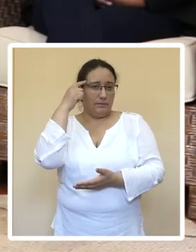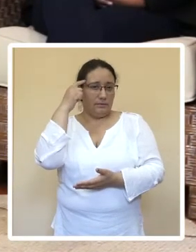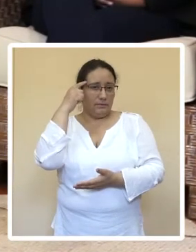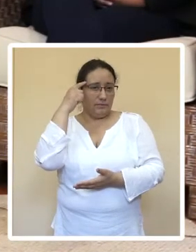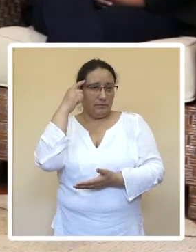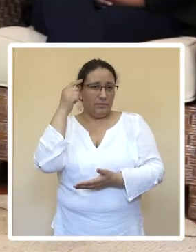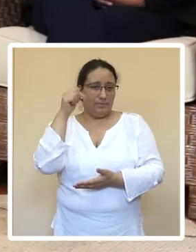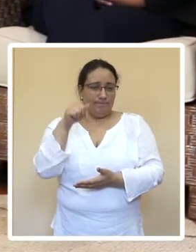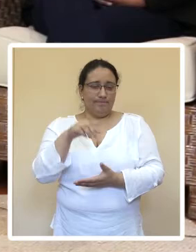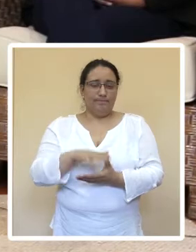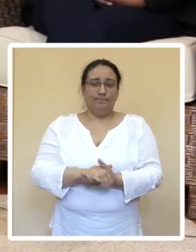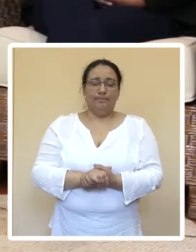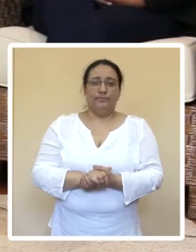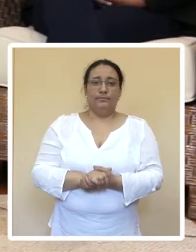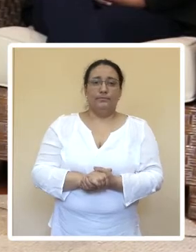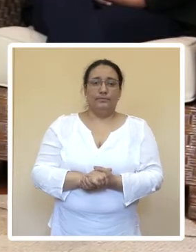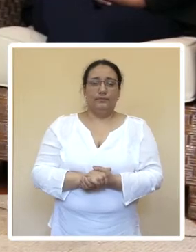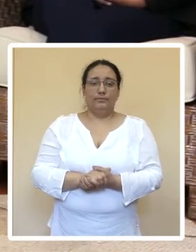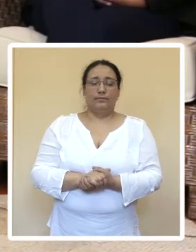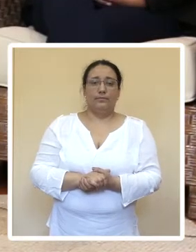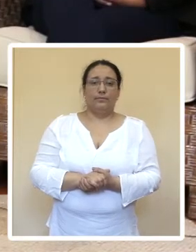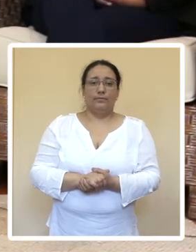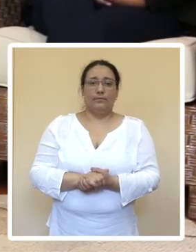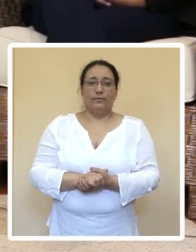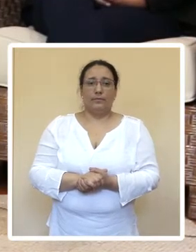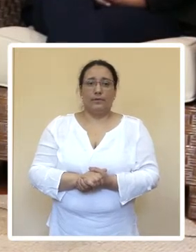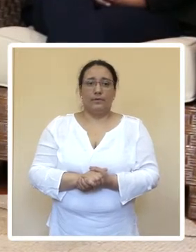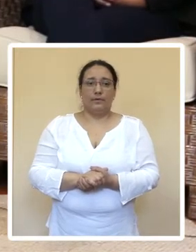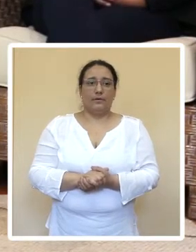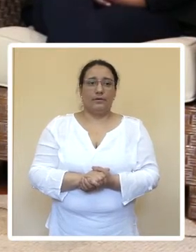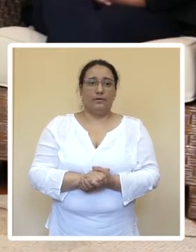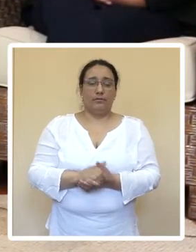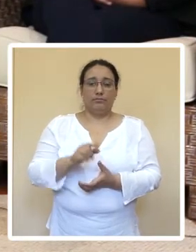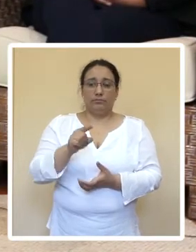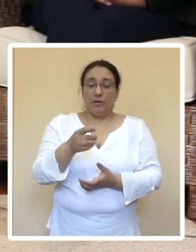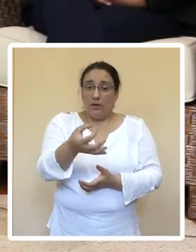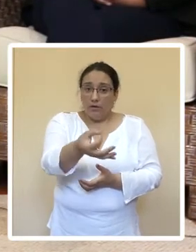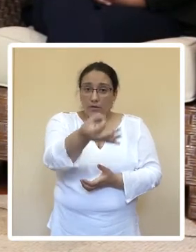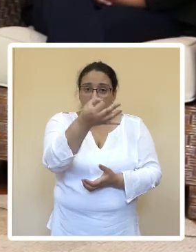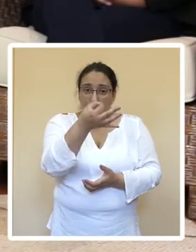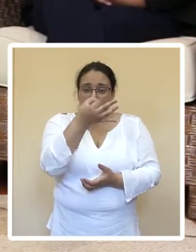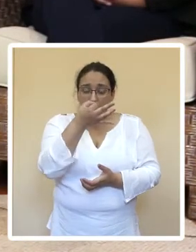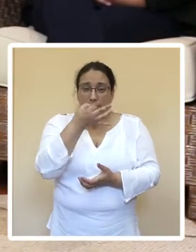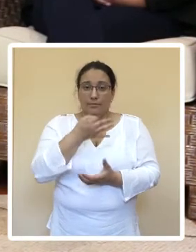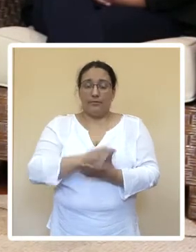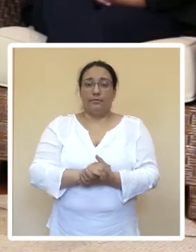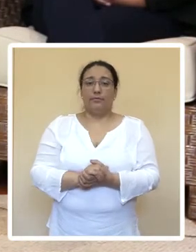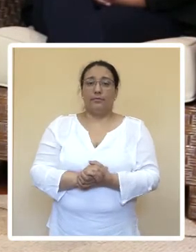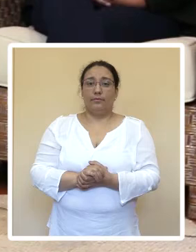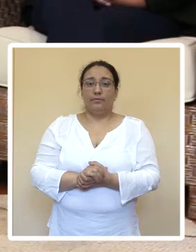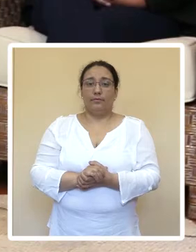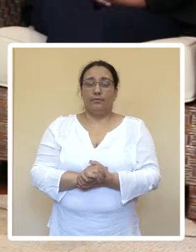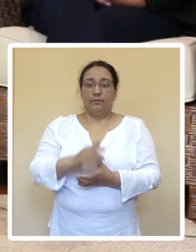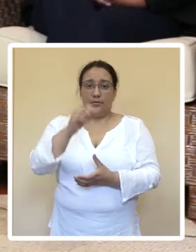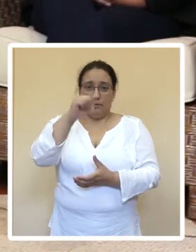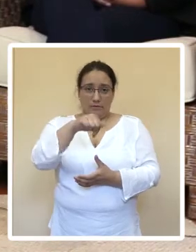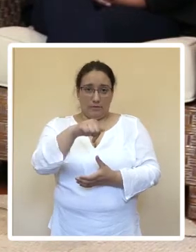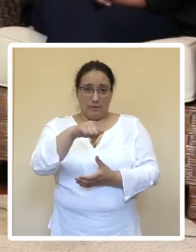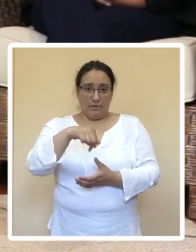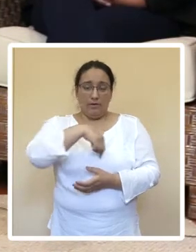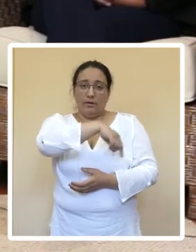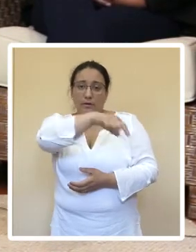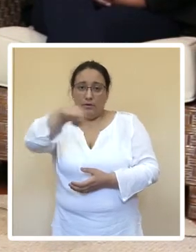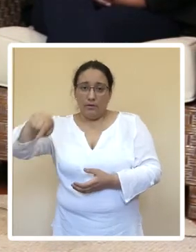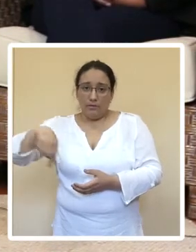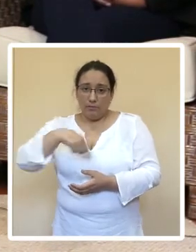mayor reto. Siguiendo con lo que comentaba Valesca, actualmente nuestra